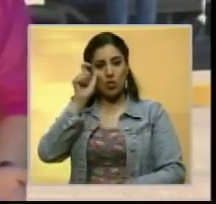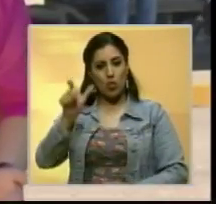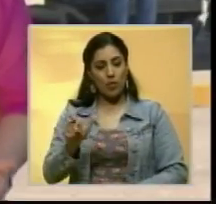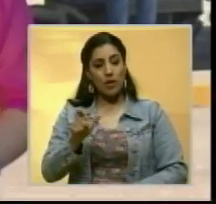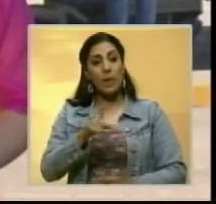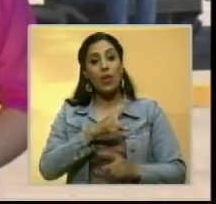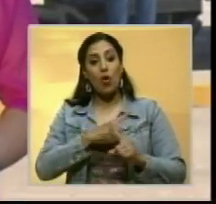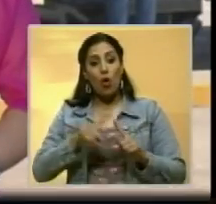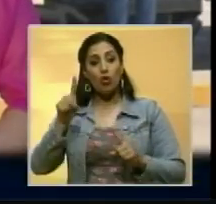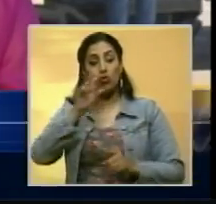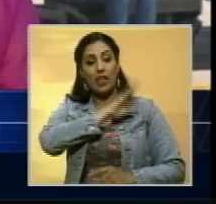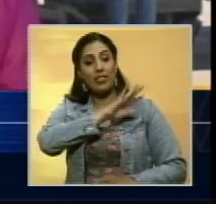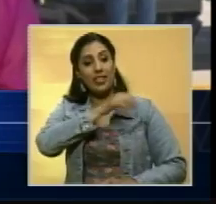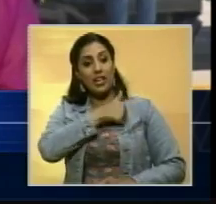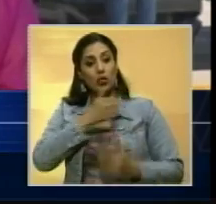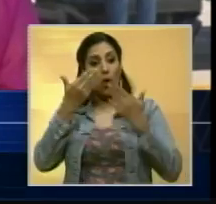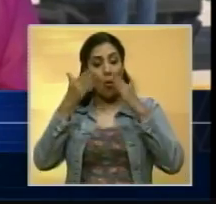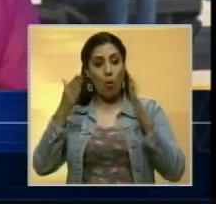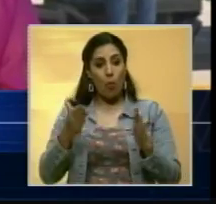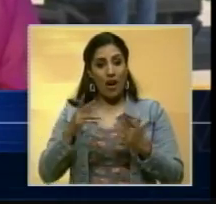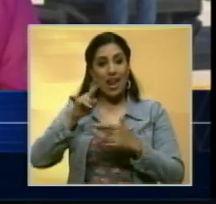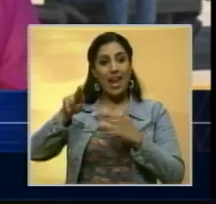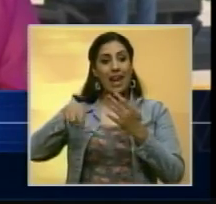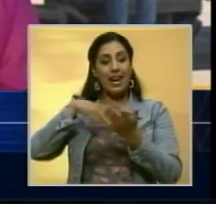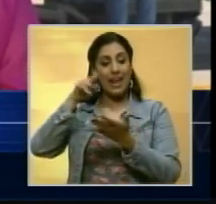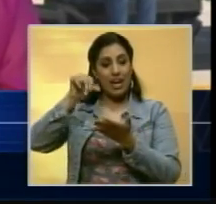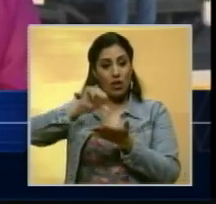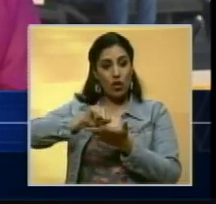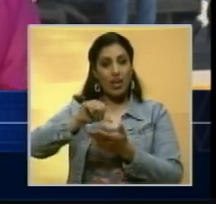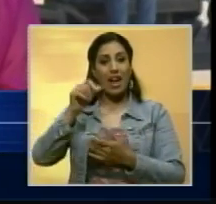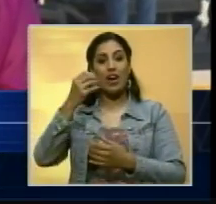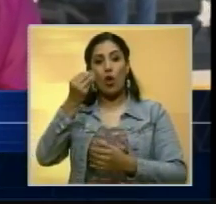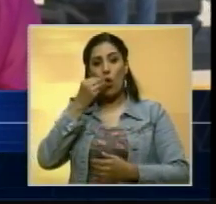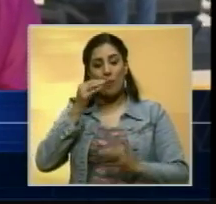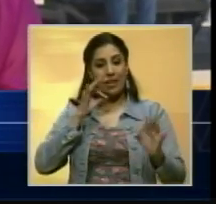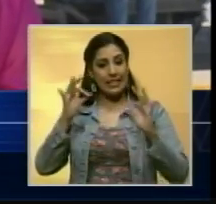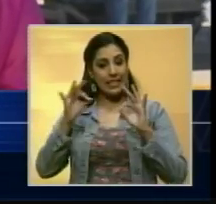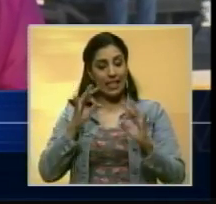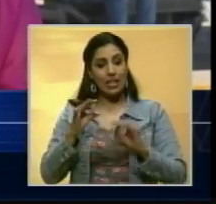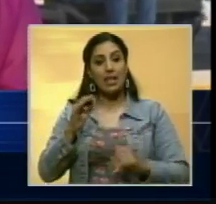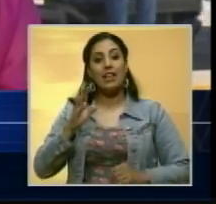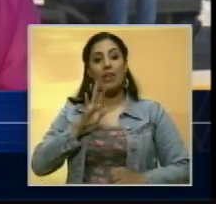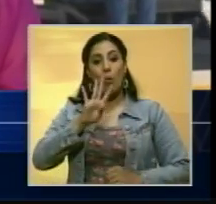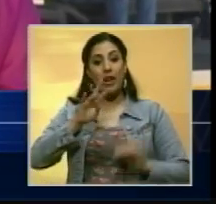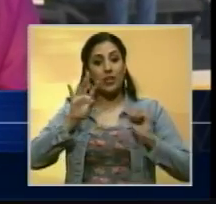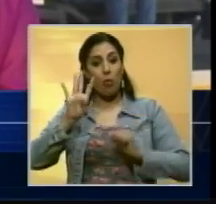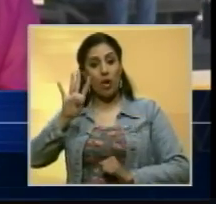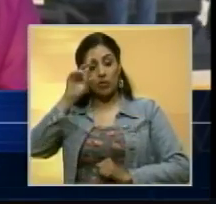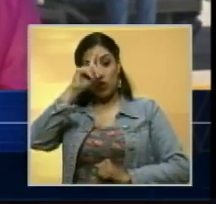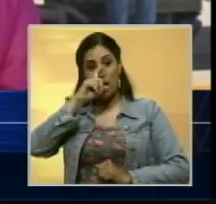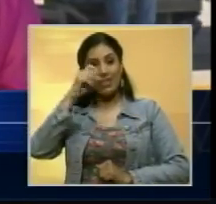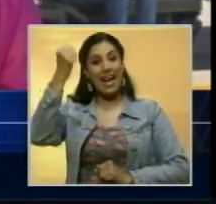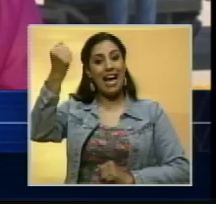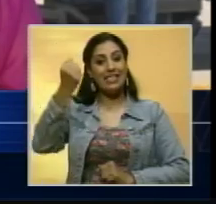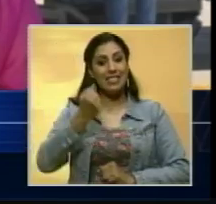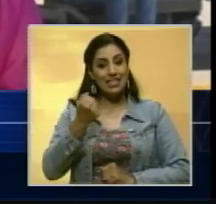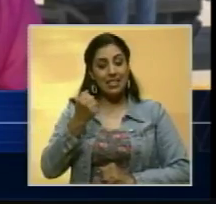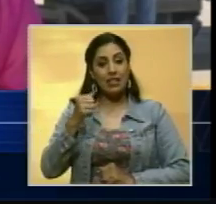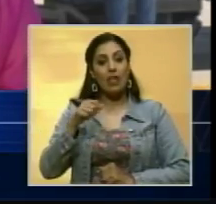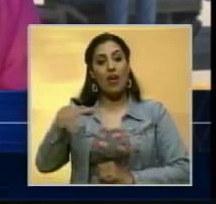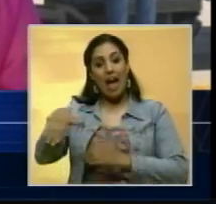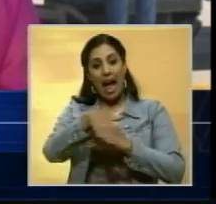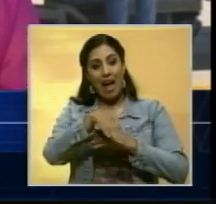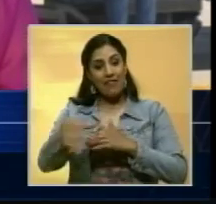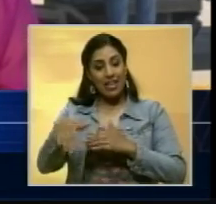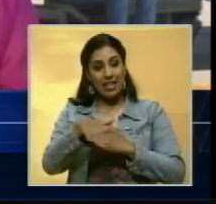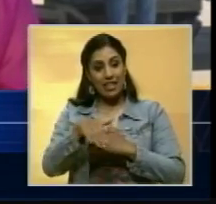hecho de sangre, un directivo del Colegio Regional de Nutricionistas, identificado como Wilmer Morales, de 44 años, fue asesinado en la